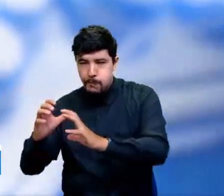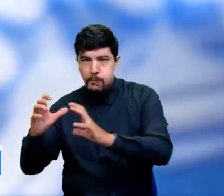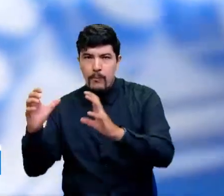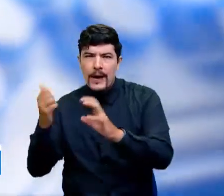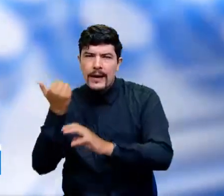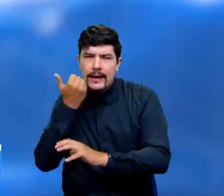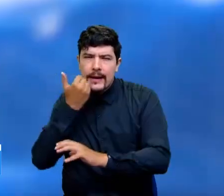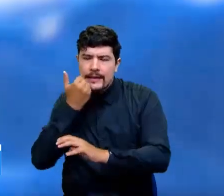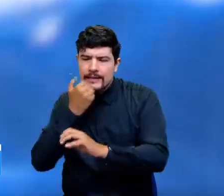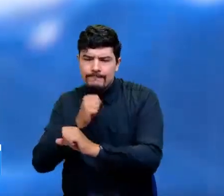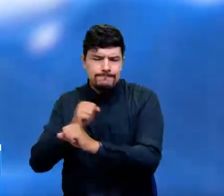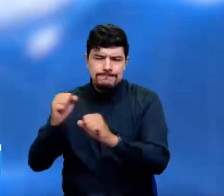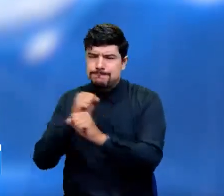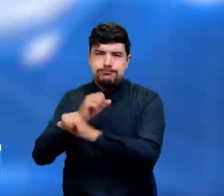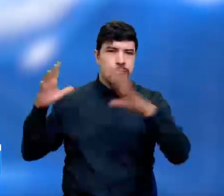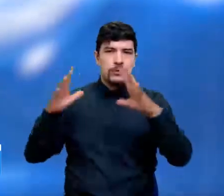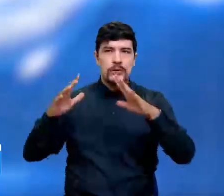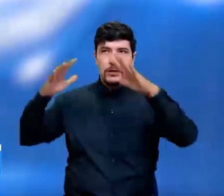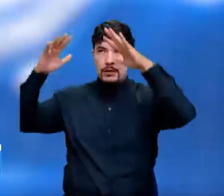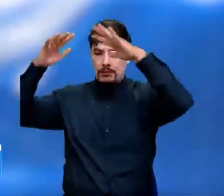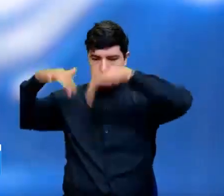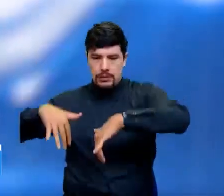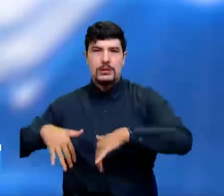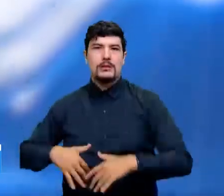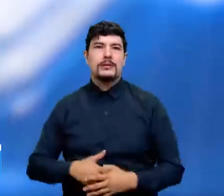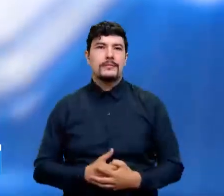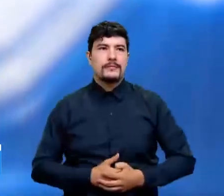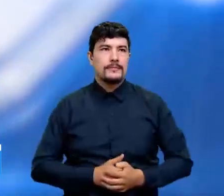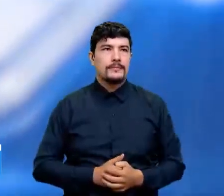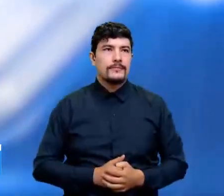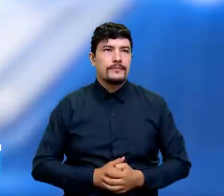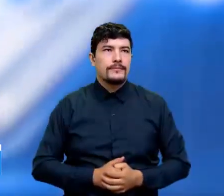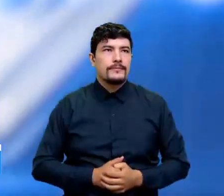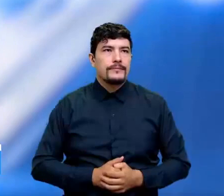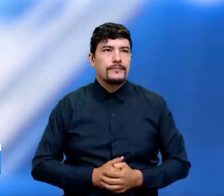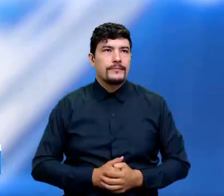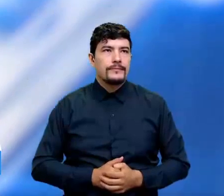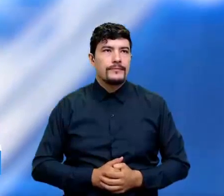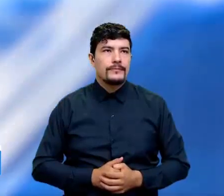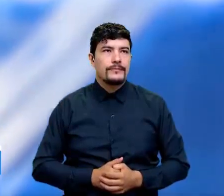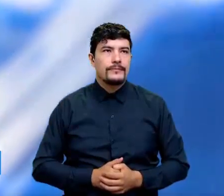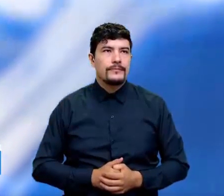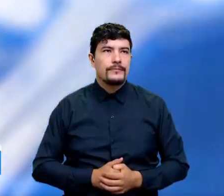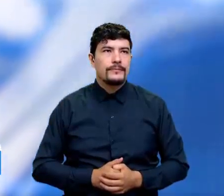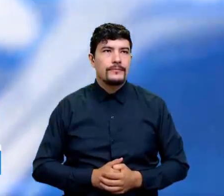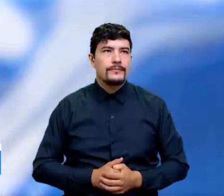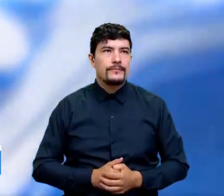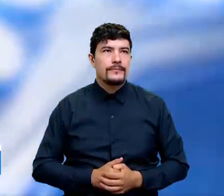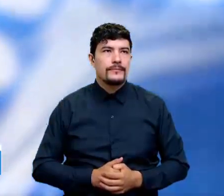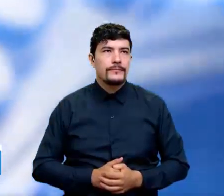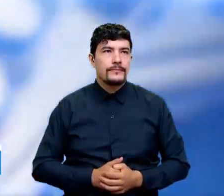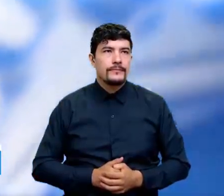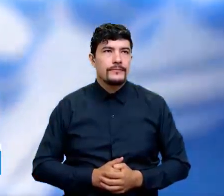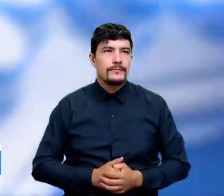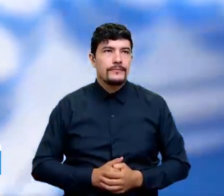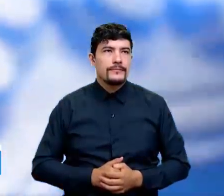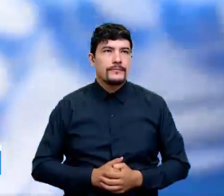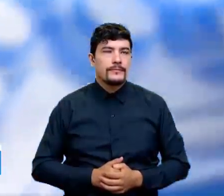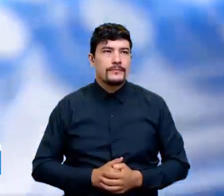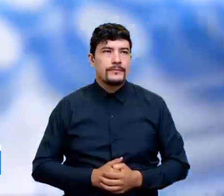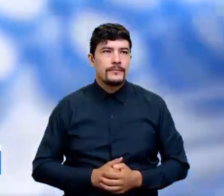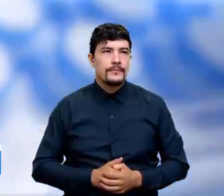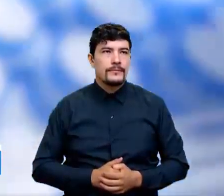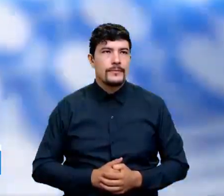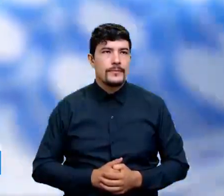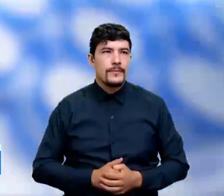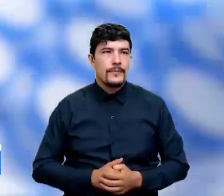del terreno. Él me gritaba que me estoy quemando y yo no lo veía. Ah, pero el muchacho fue vivo. Y él se